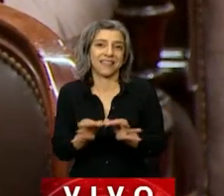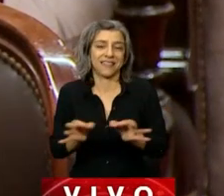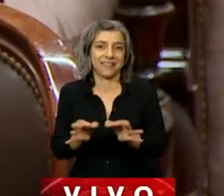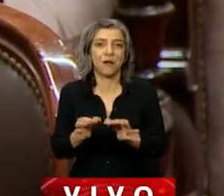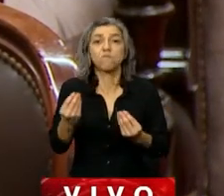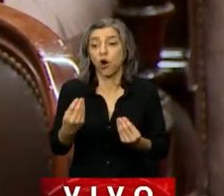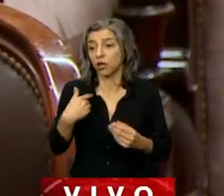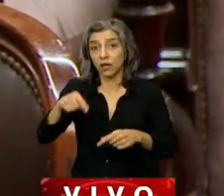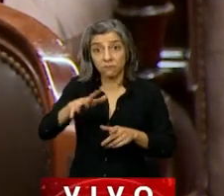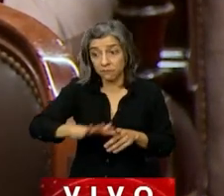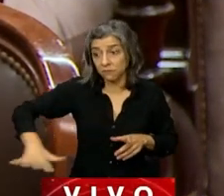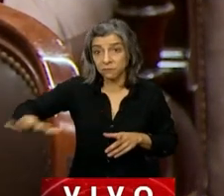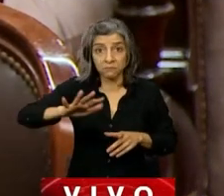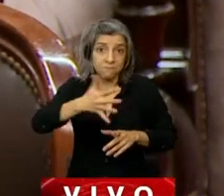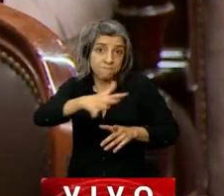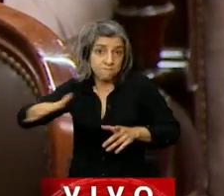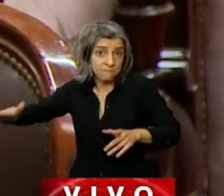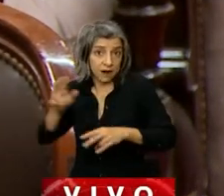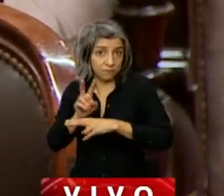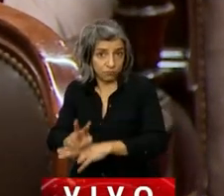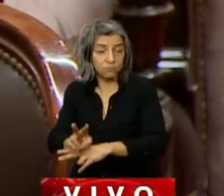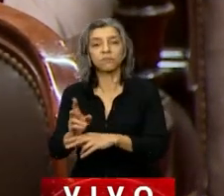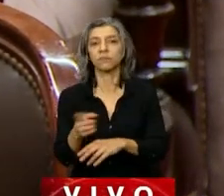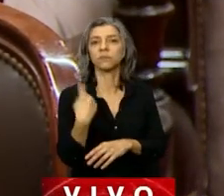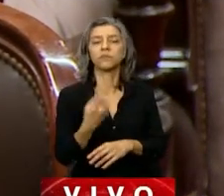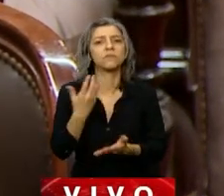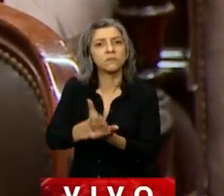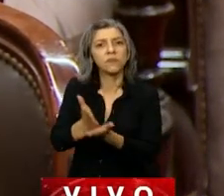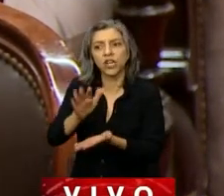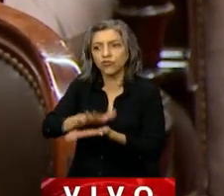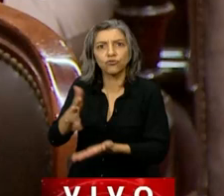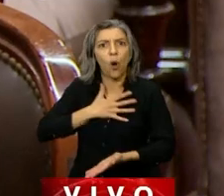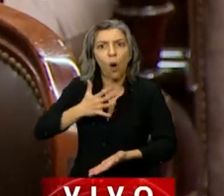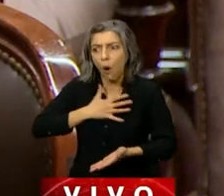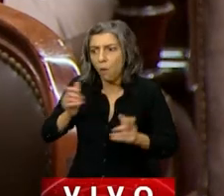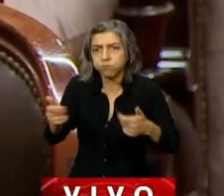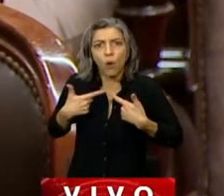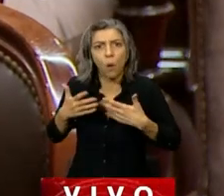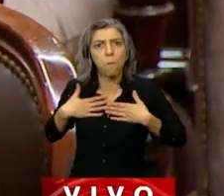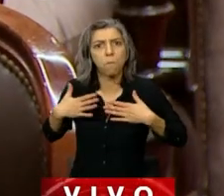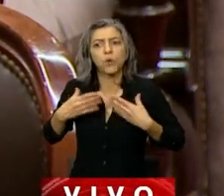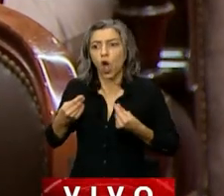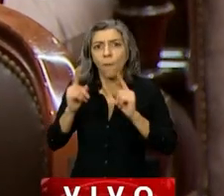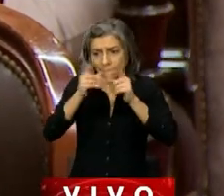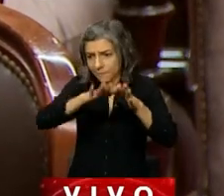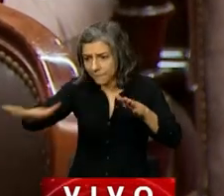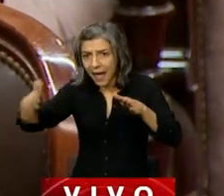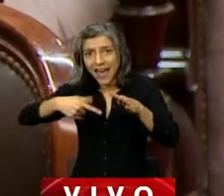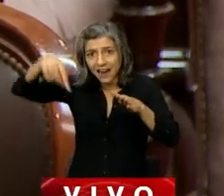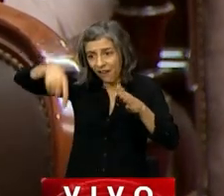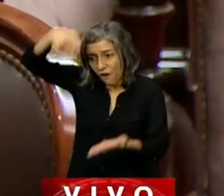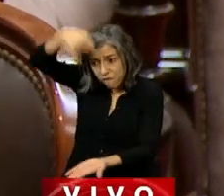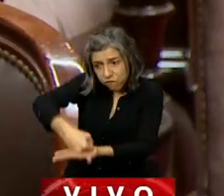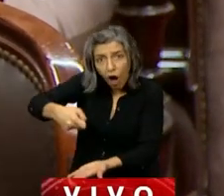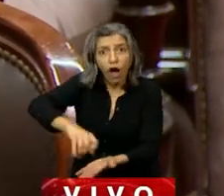área marina protegida se encuentra en alta mar. Por lo tanto, tenemos derechos de soberanía sobre los recursos del fondo marino. Pero esto